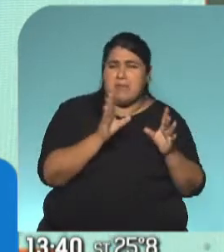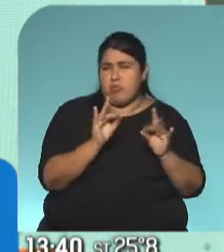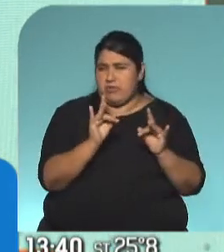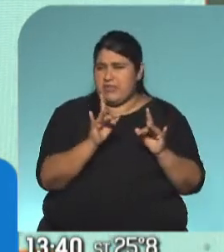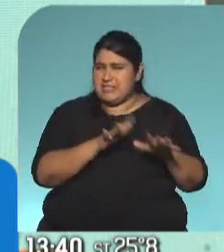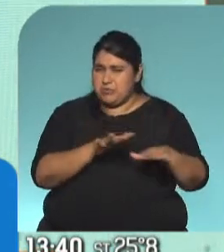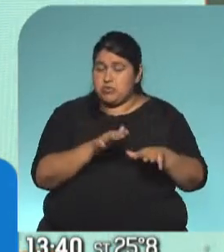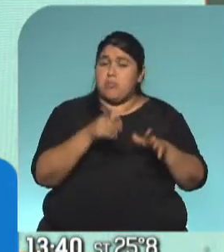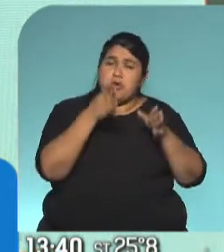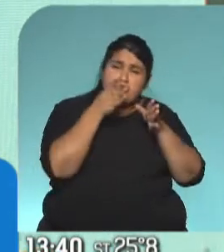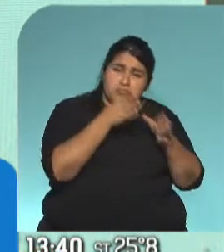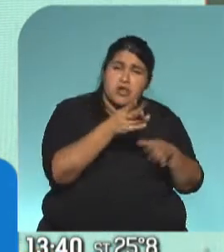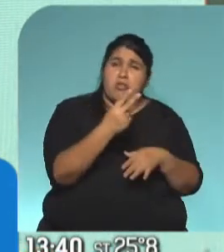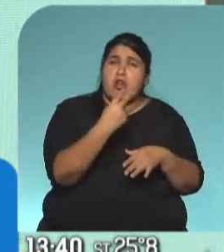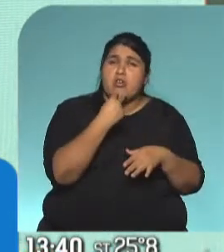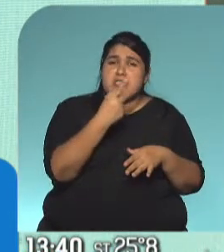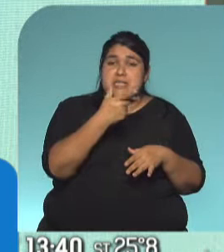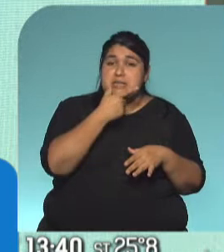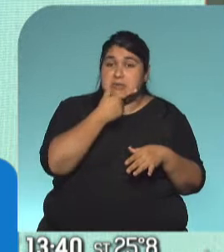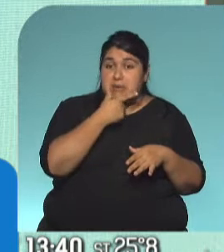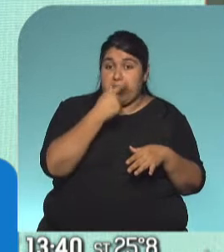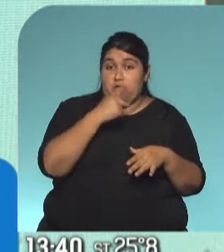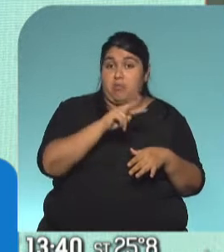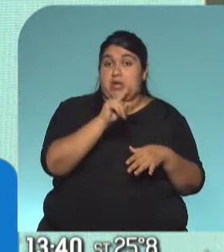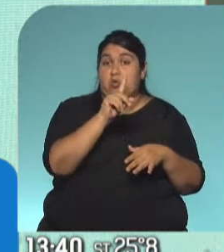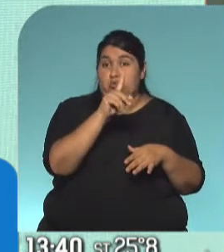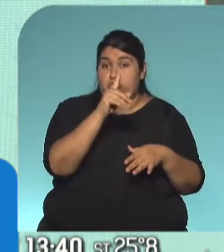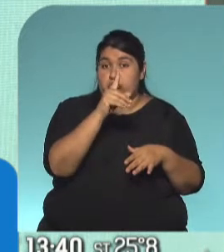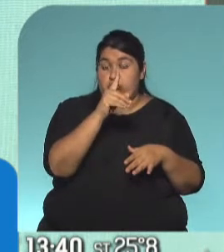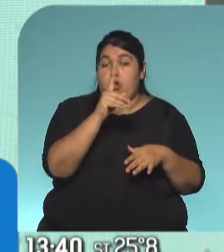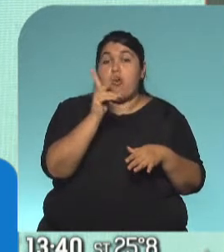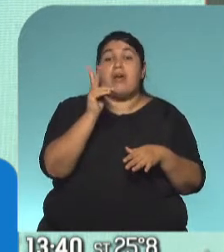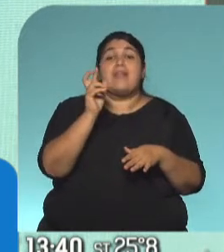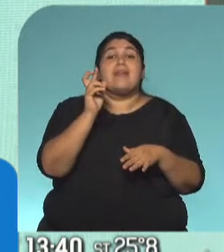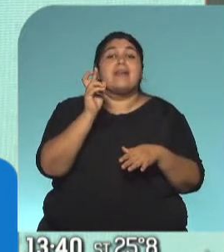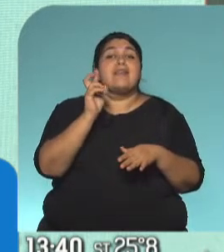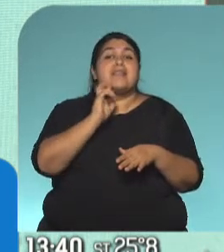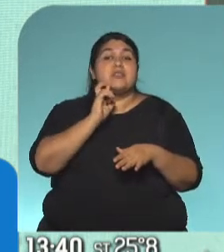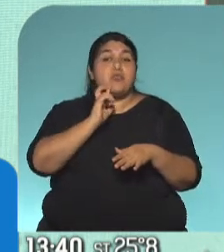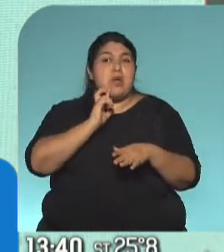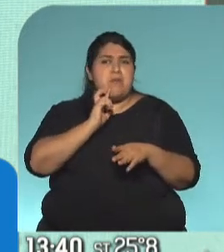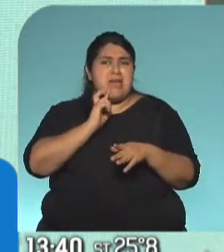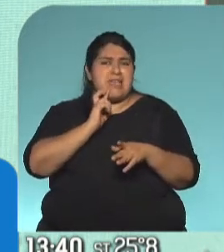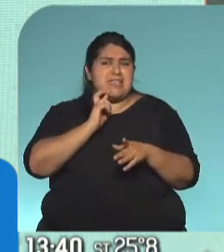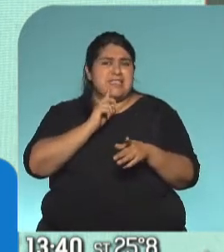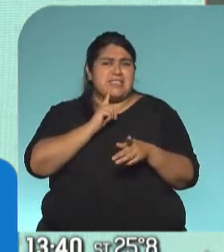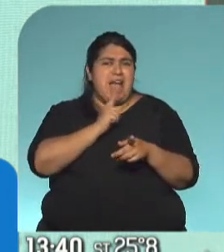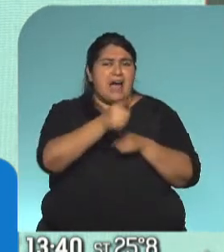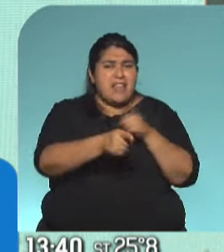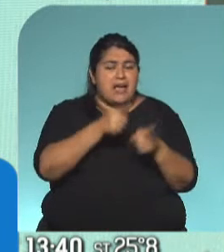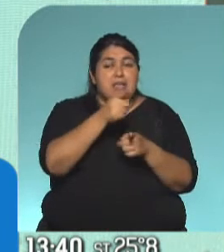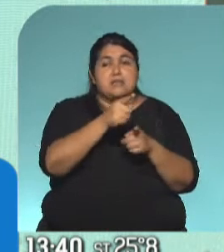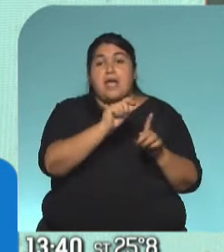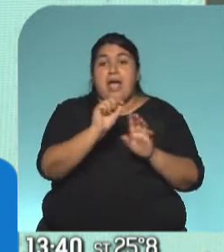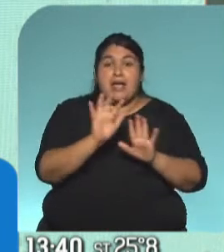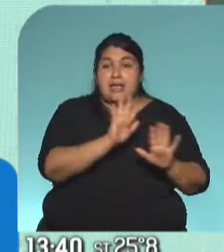11 de septiembre del 2001, donde 15 de los 9 terroristas que atacaron las Torres Gemelas y el